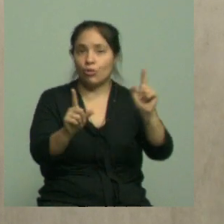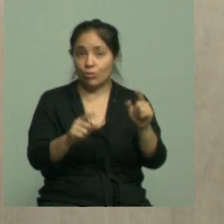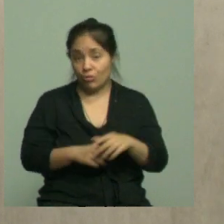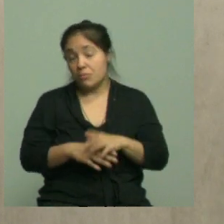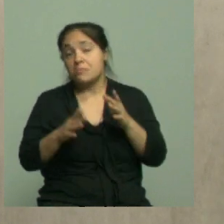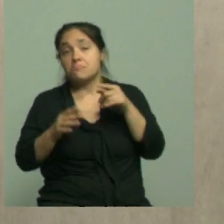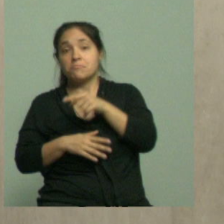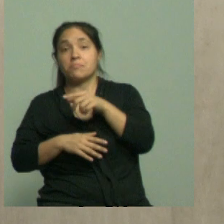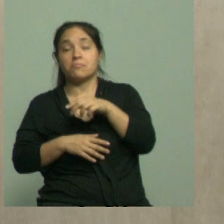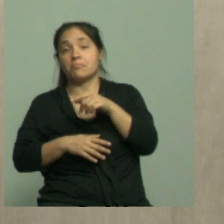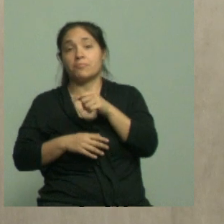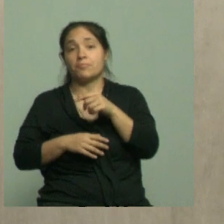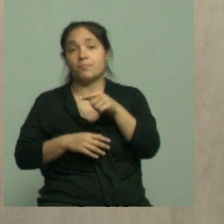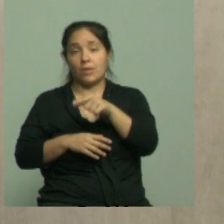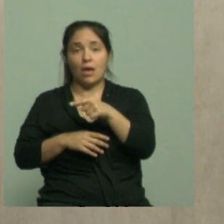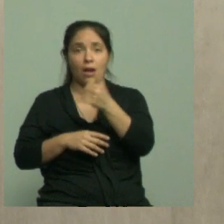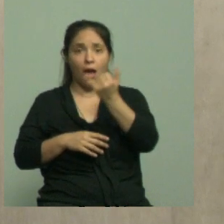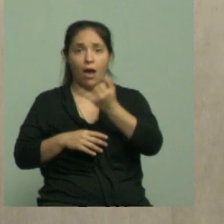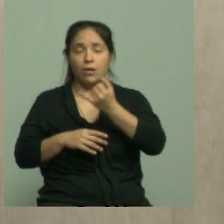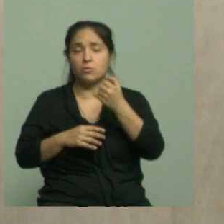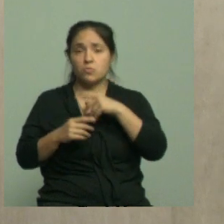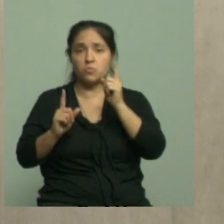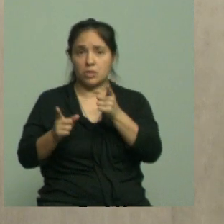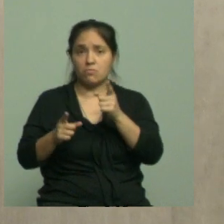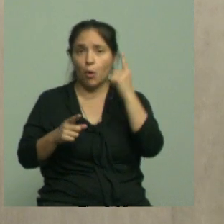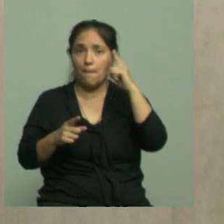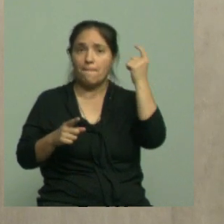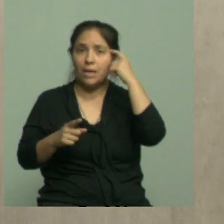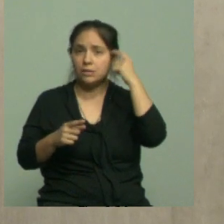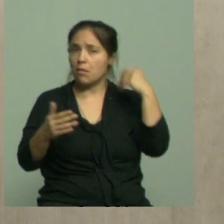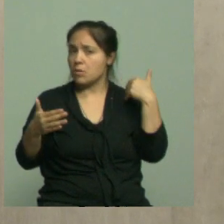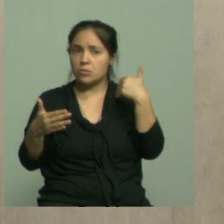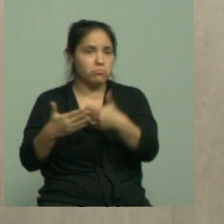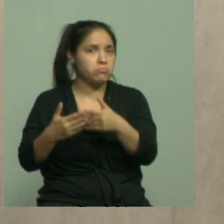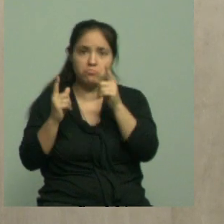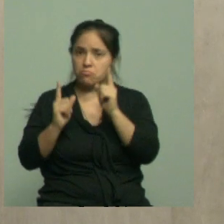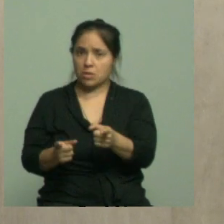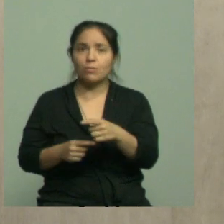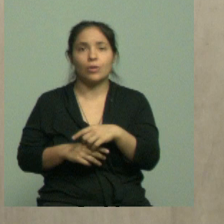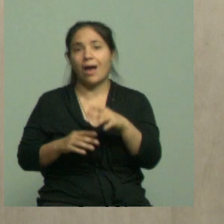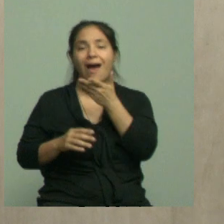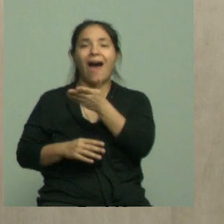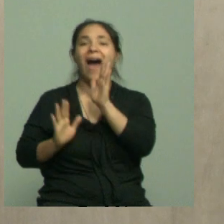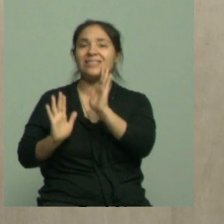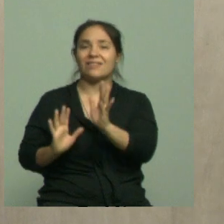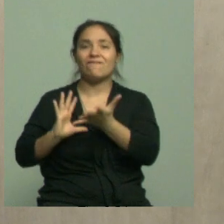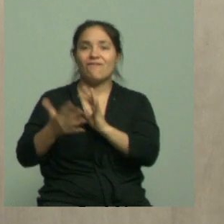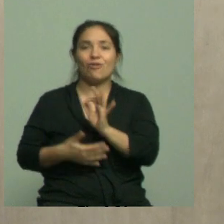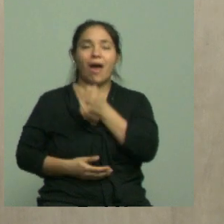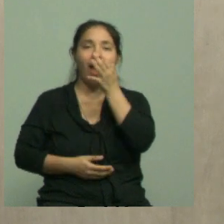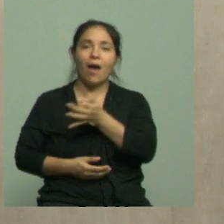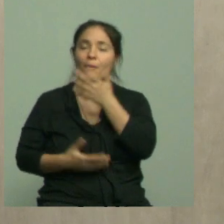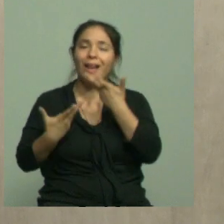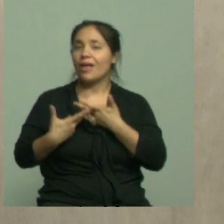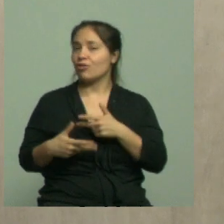Mujica, con un grado de coherencia muy importante, característico también de su humildad, de su sencillez para manifestarlo.